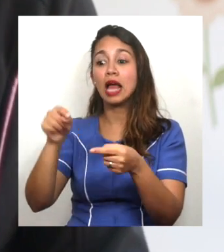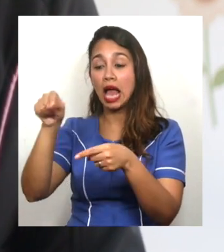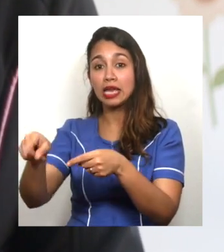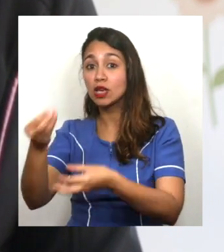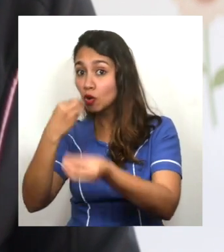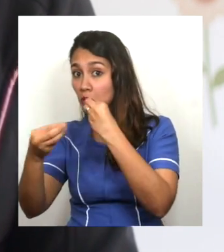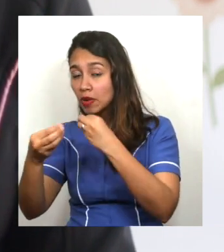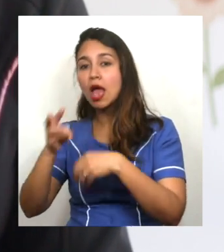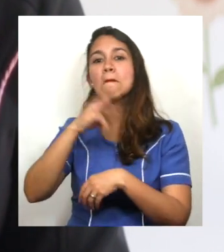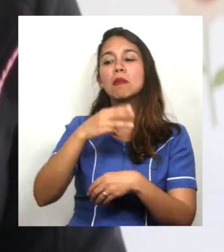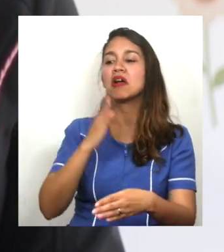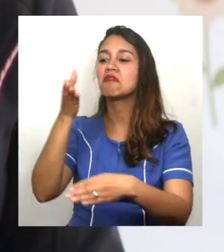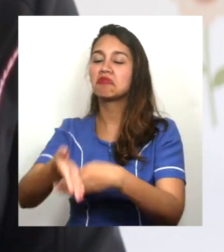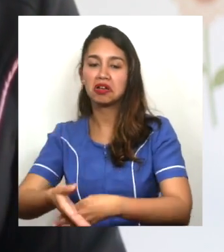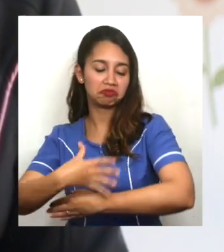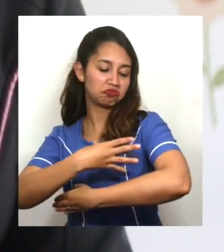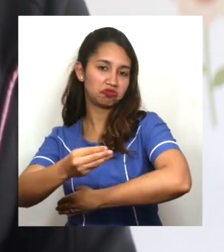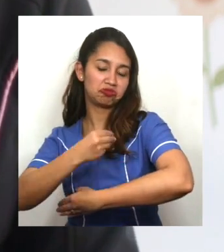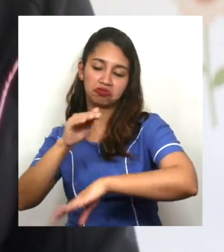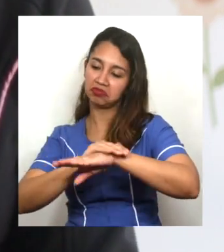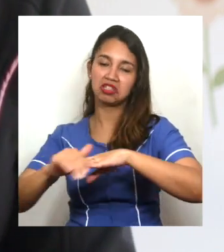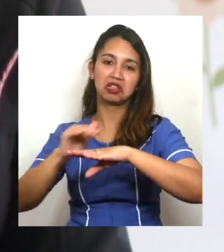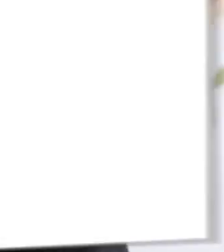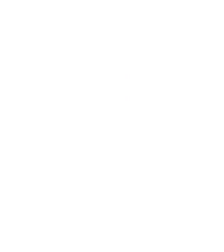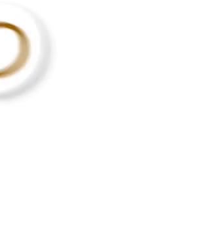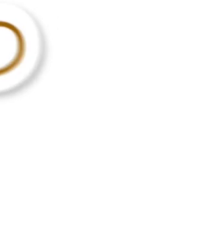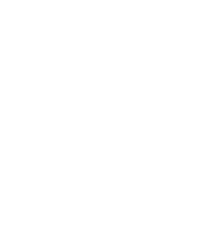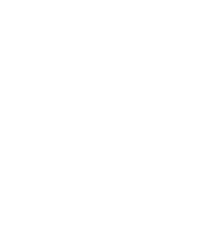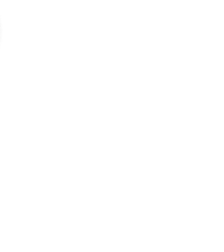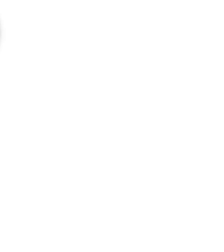comuna para que las madres puedan amamantar libre y tranquilamente.